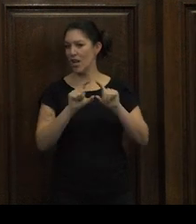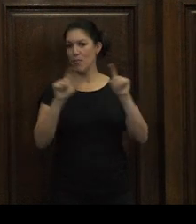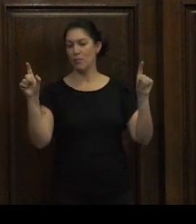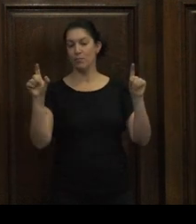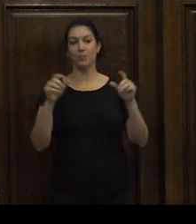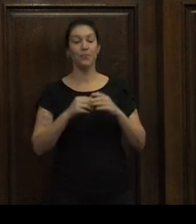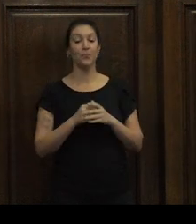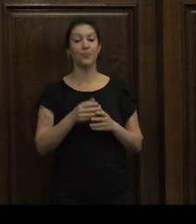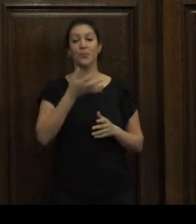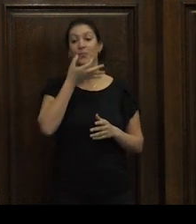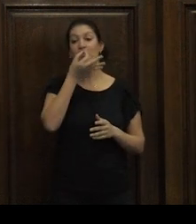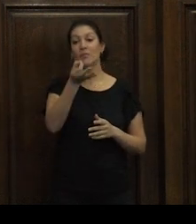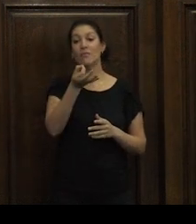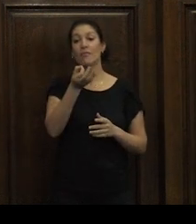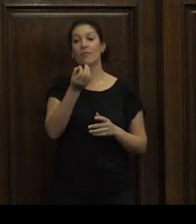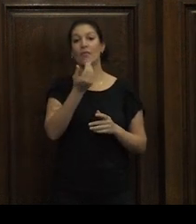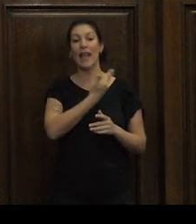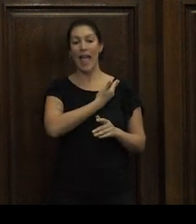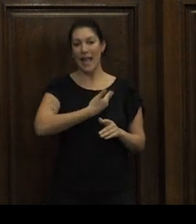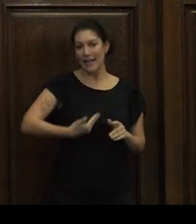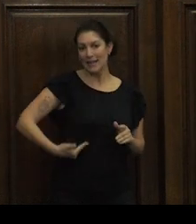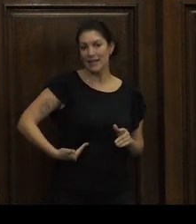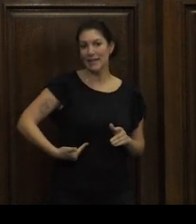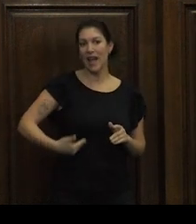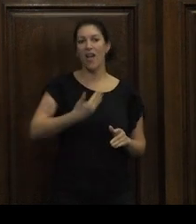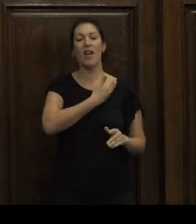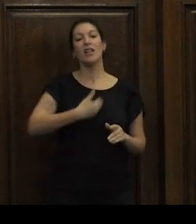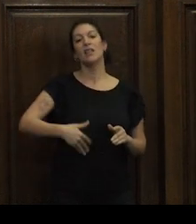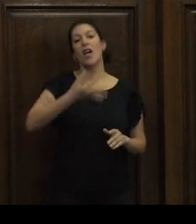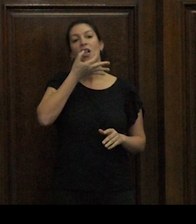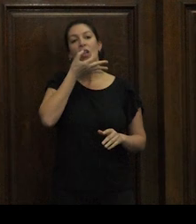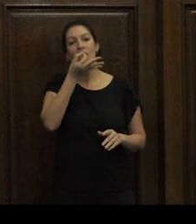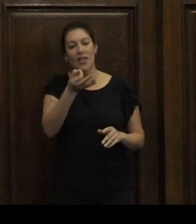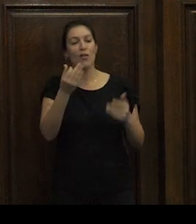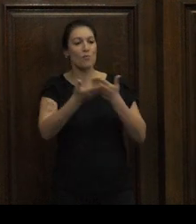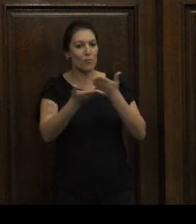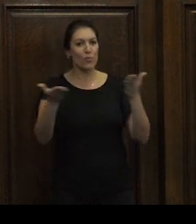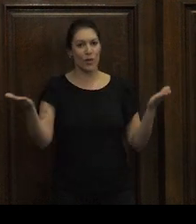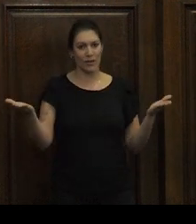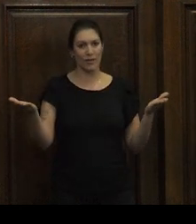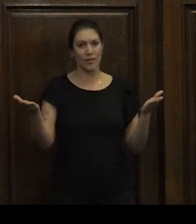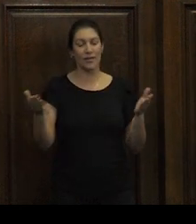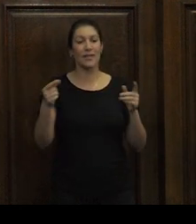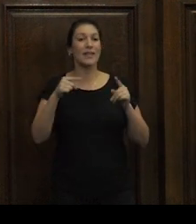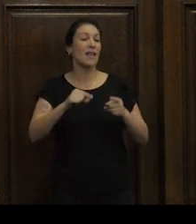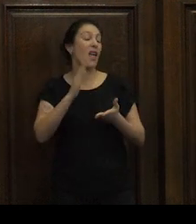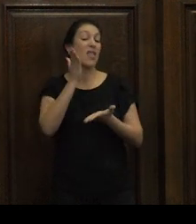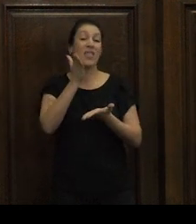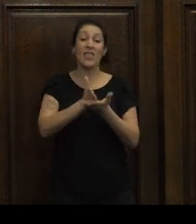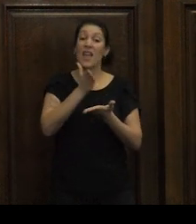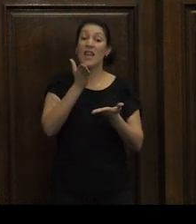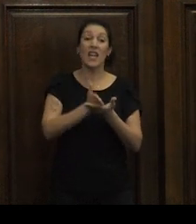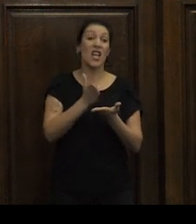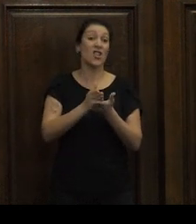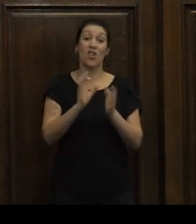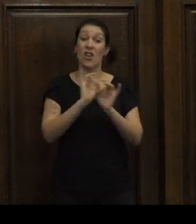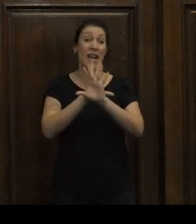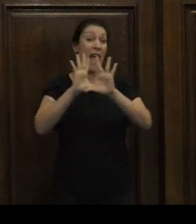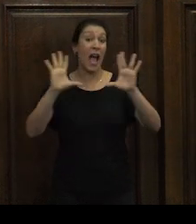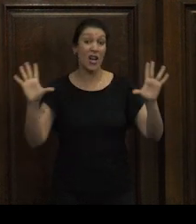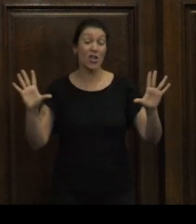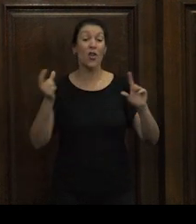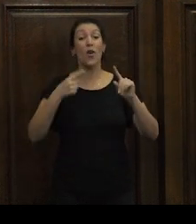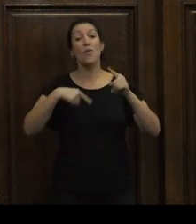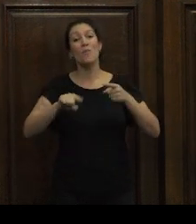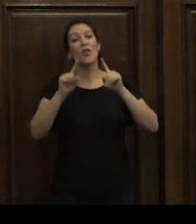Con el cual, ¿no?, el Estado interpela a sus ciudadanos, que tienen derechos, claro, los